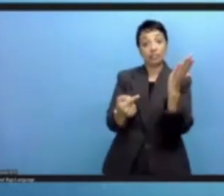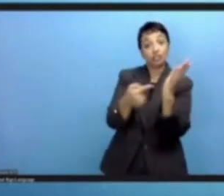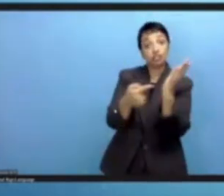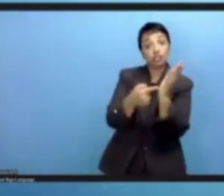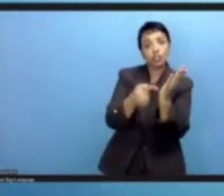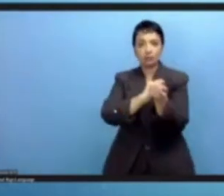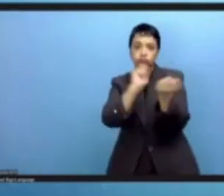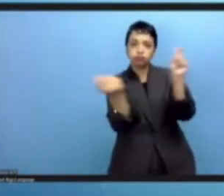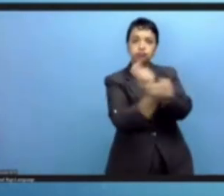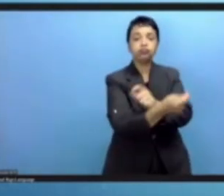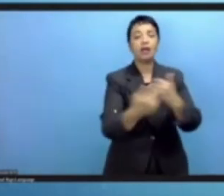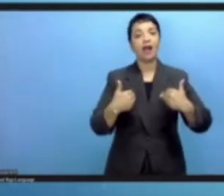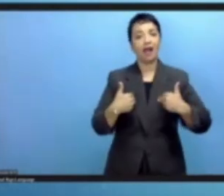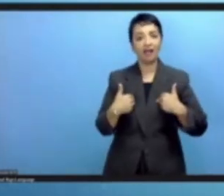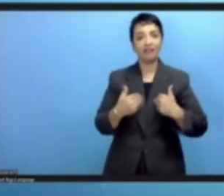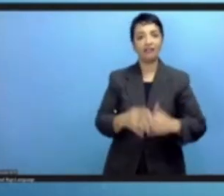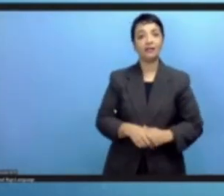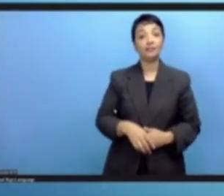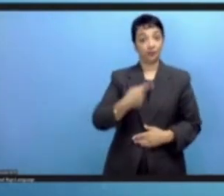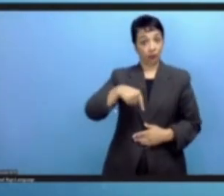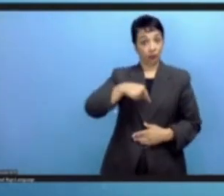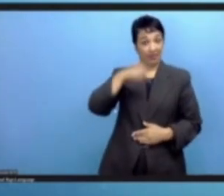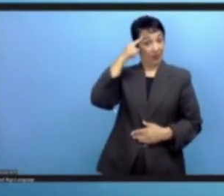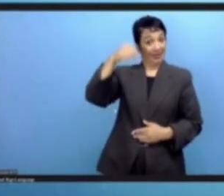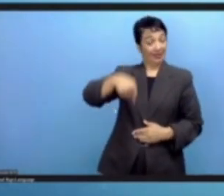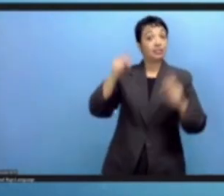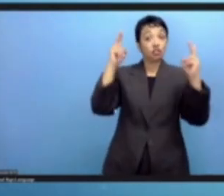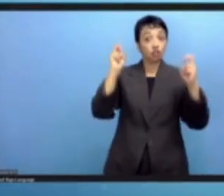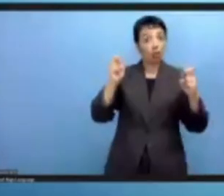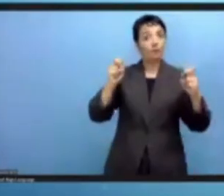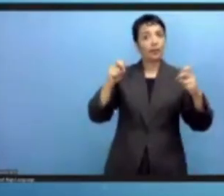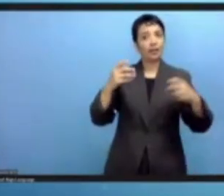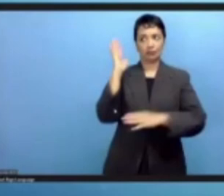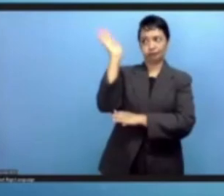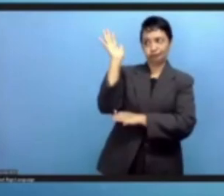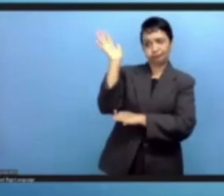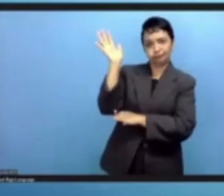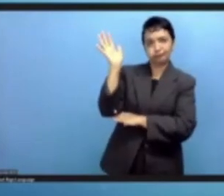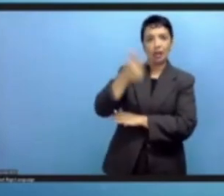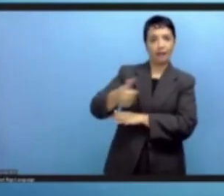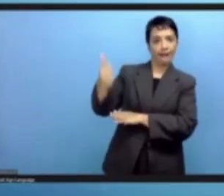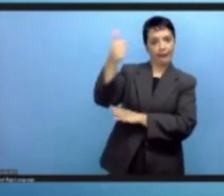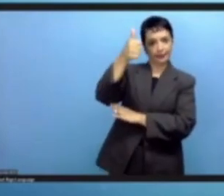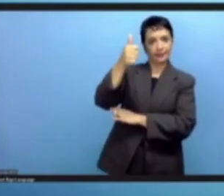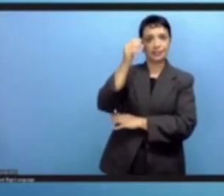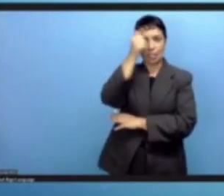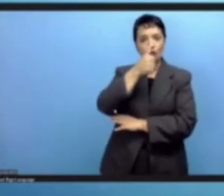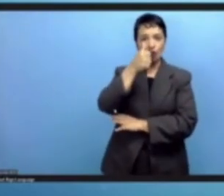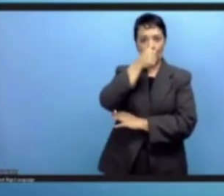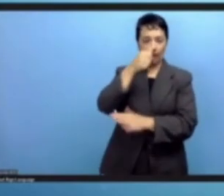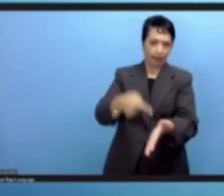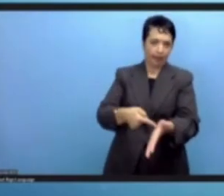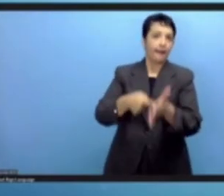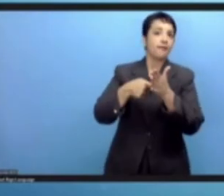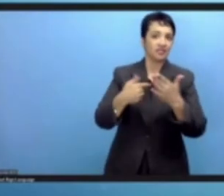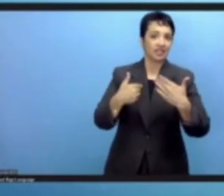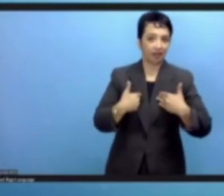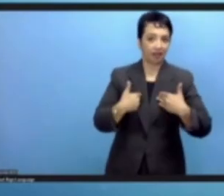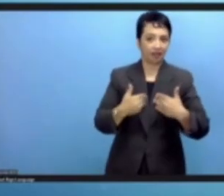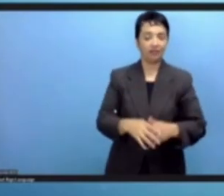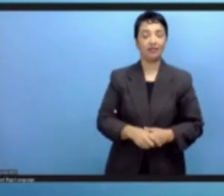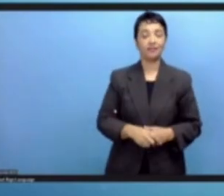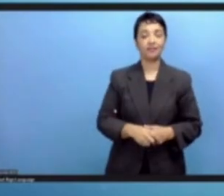de la transformación digital un tema que su excelencia el Primer Ministro subrayó en sus comentarios de apertura